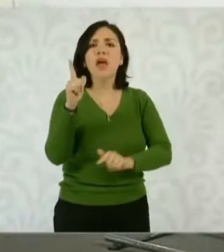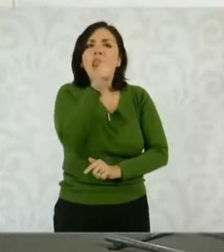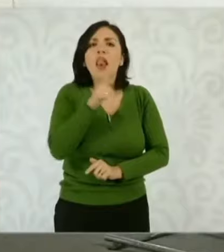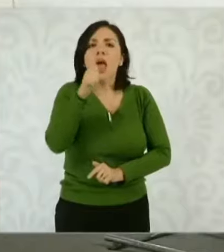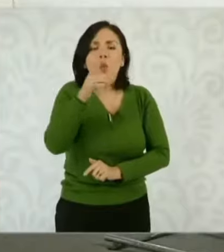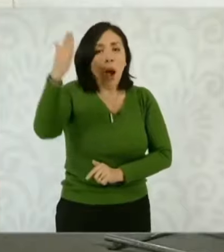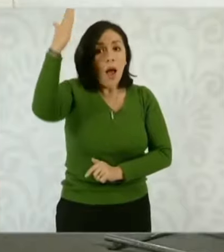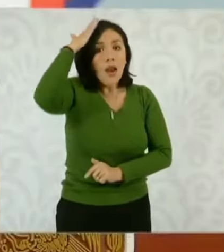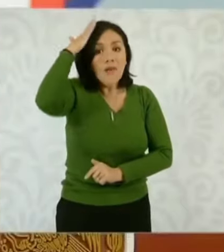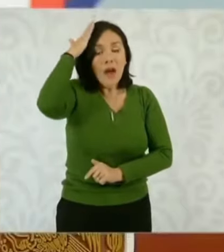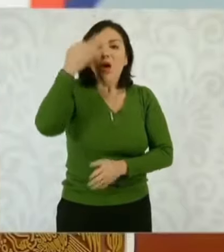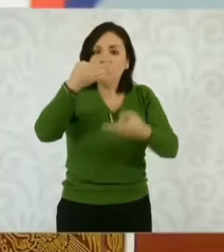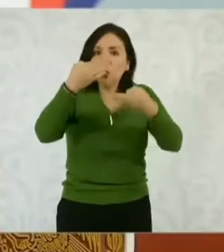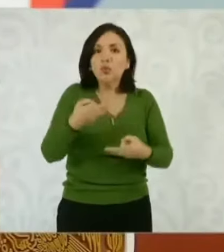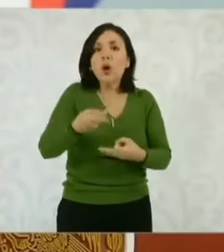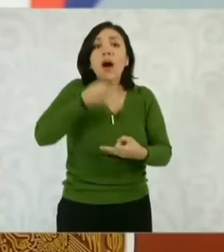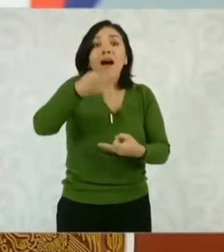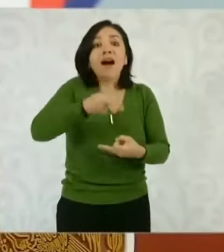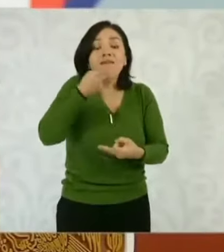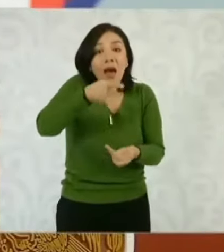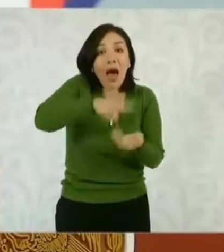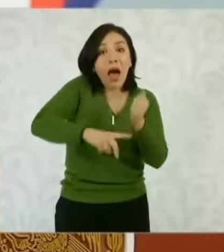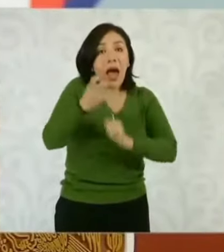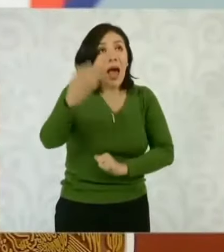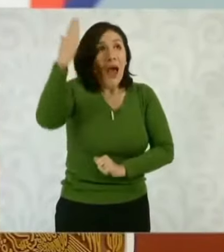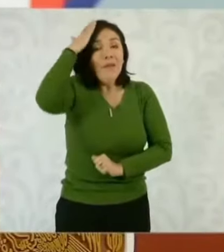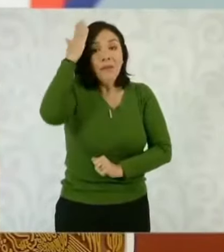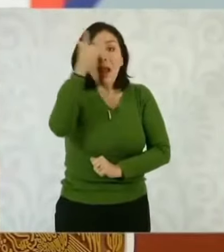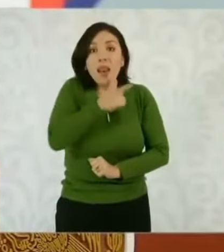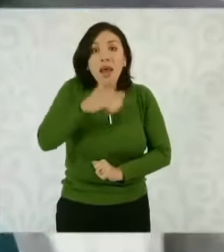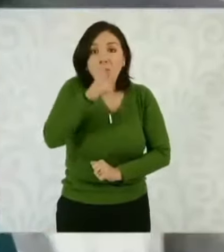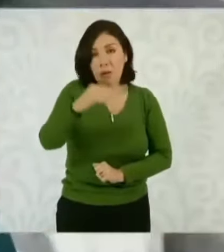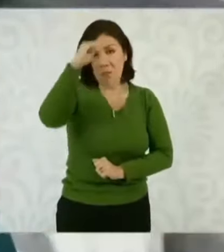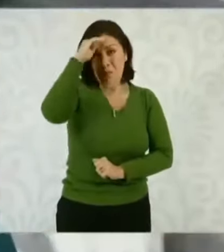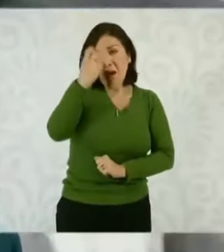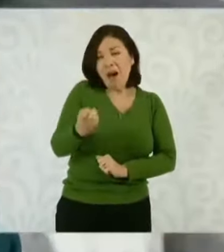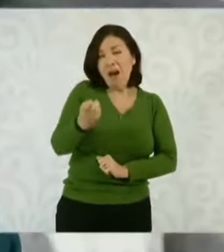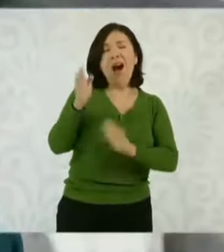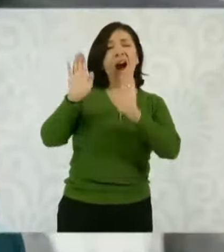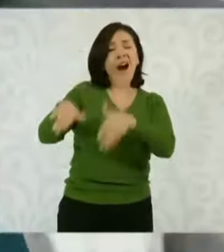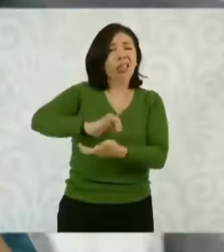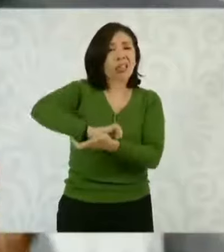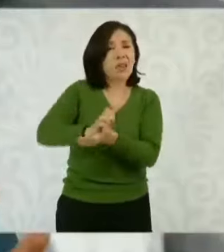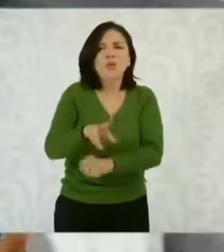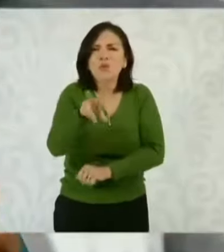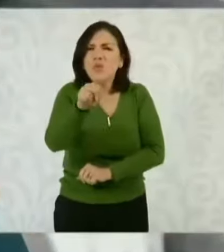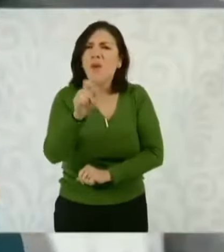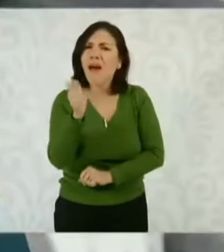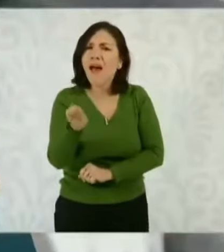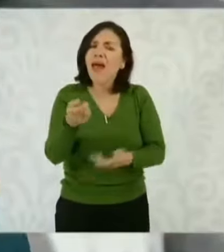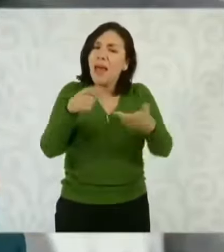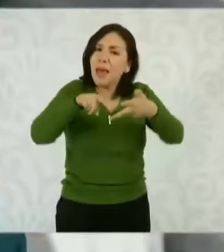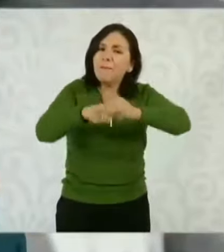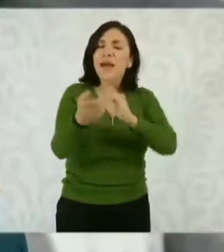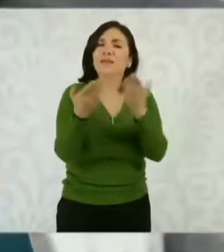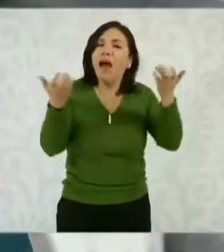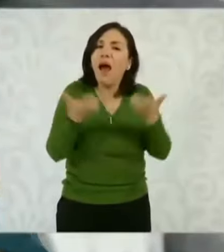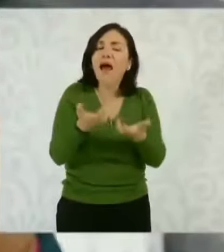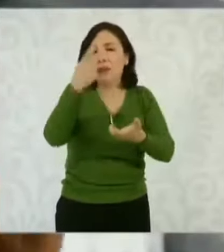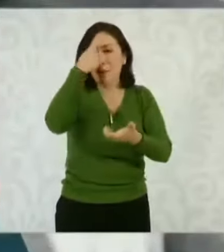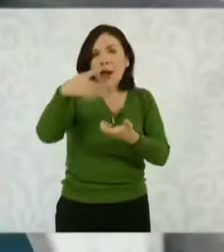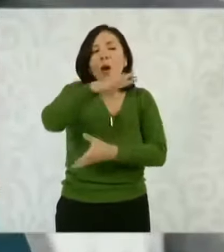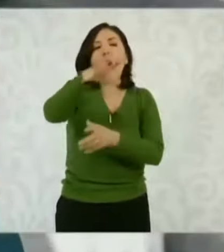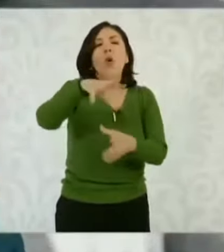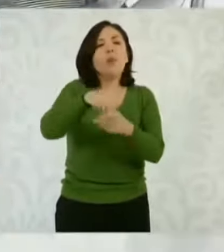lengua materna, que ser hablante de una lengua materna no sea motivo de discriminación, sino que sea la llave para el pleno